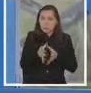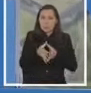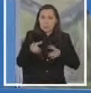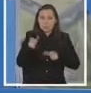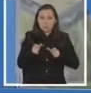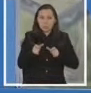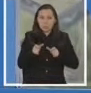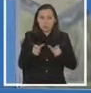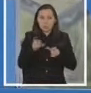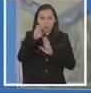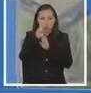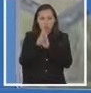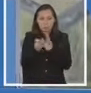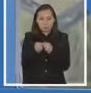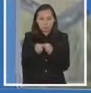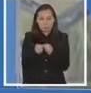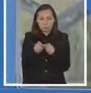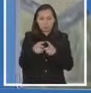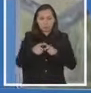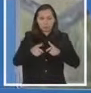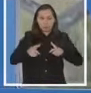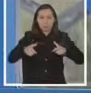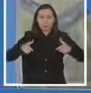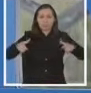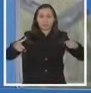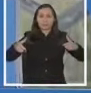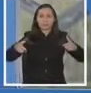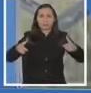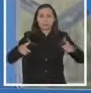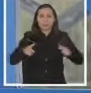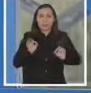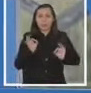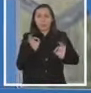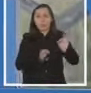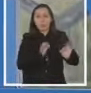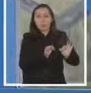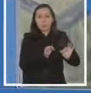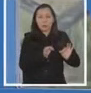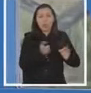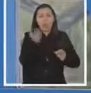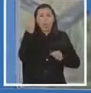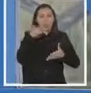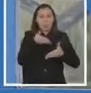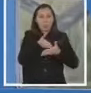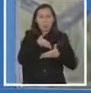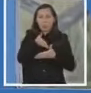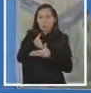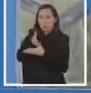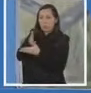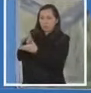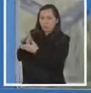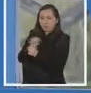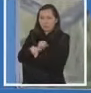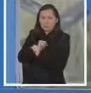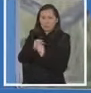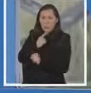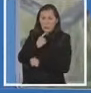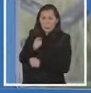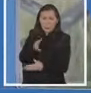gente alrededor de este proyecto y se fueron corriendo las barreras que en un comienzo parecían